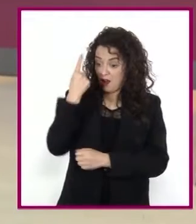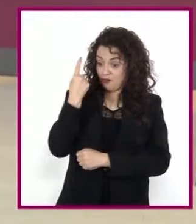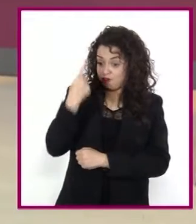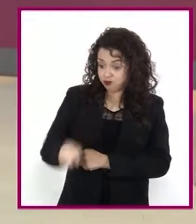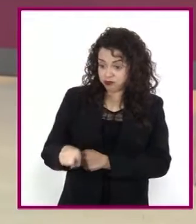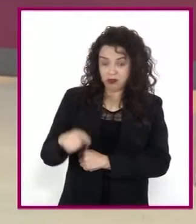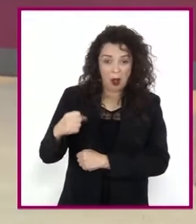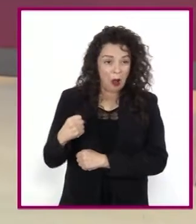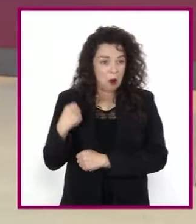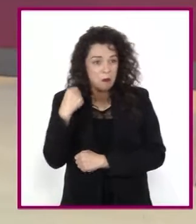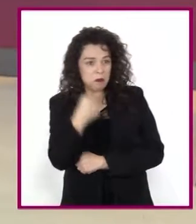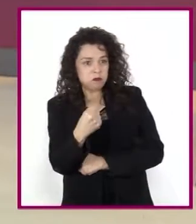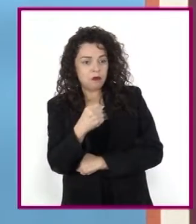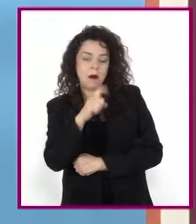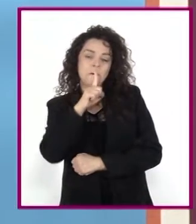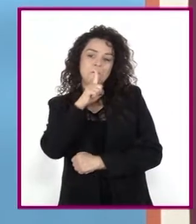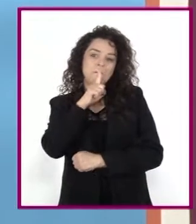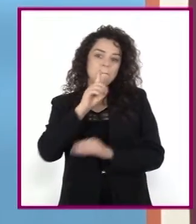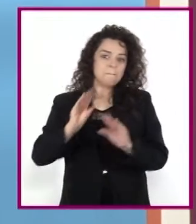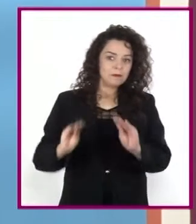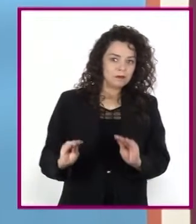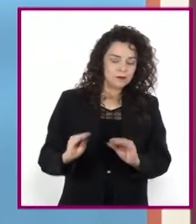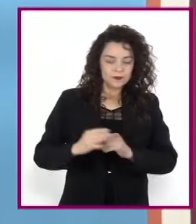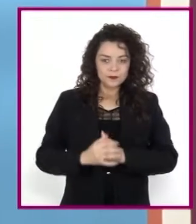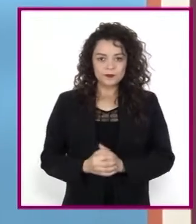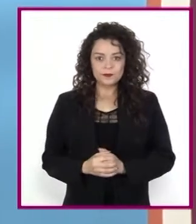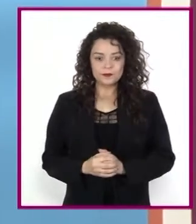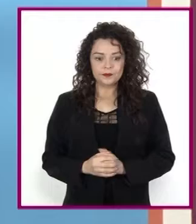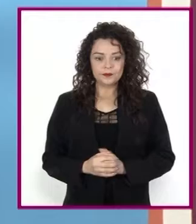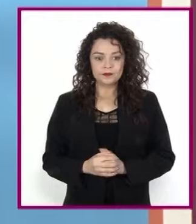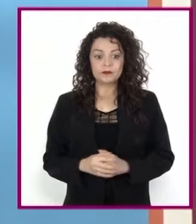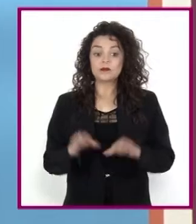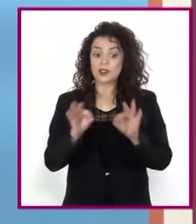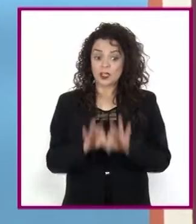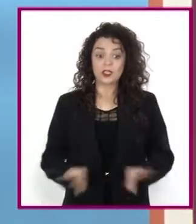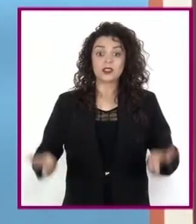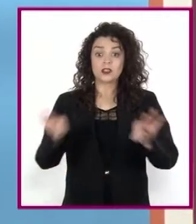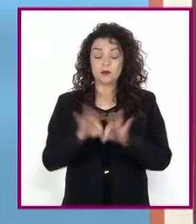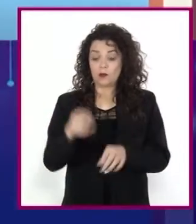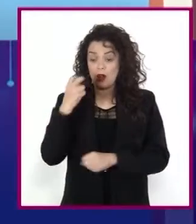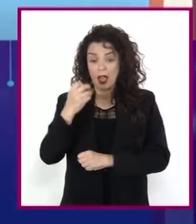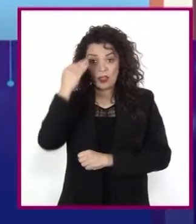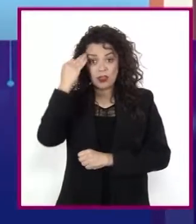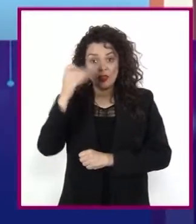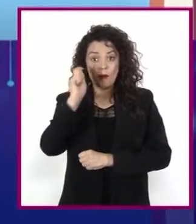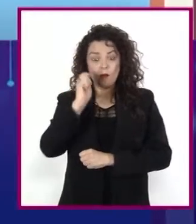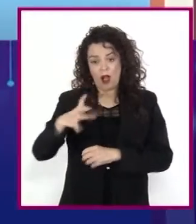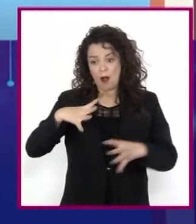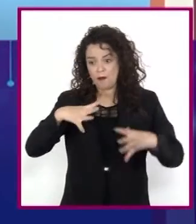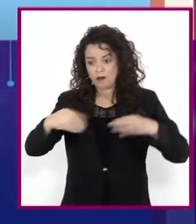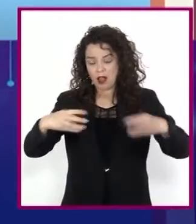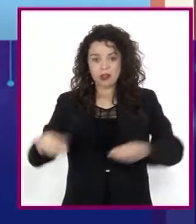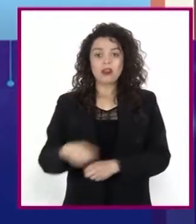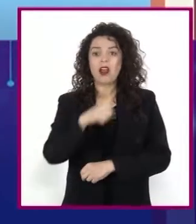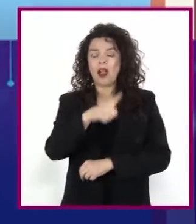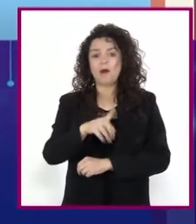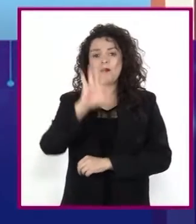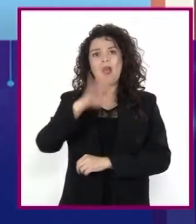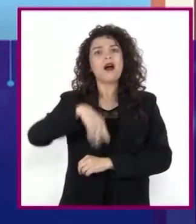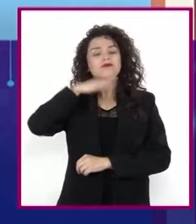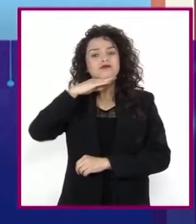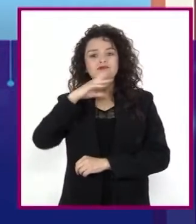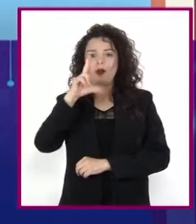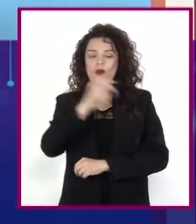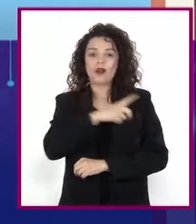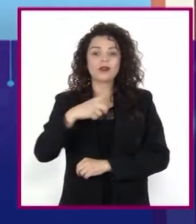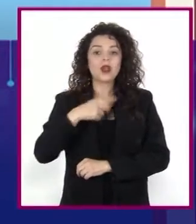calla. Es importante no bajar la guardia durante esta pandemia. Si utilizamos el cubrebocas de manera